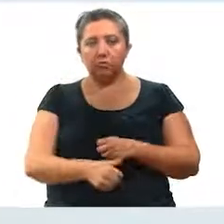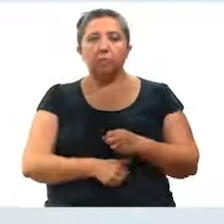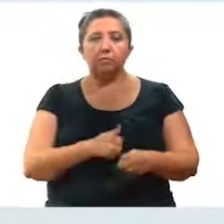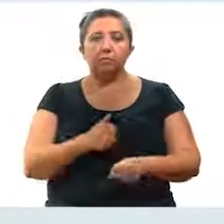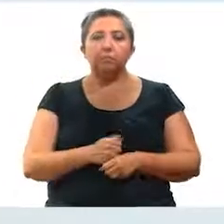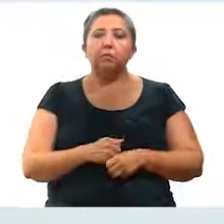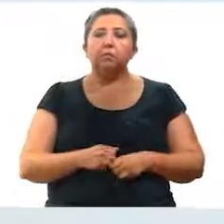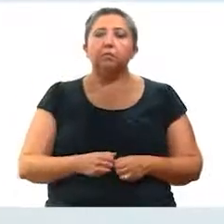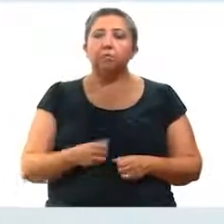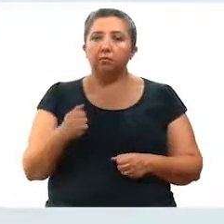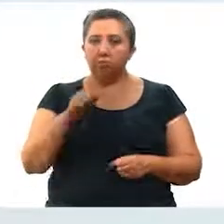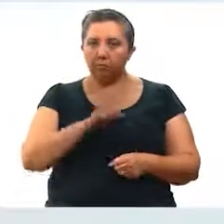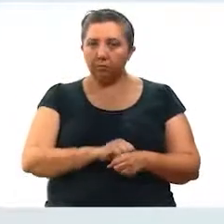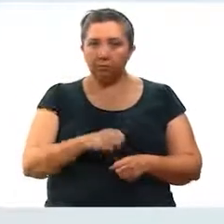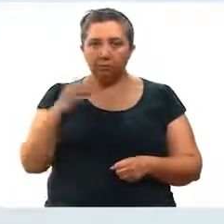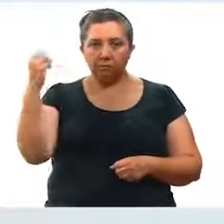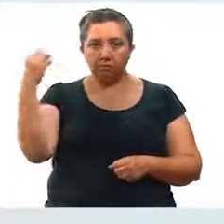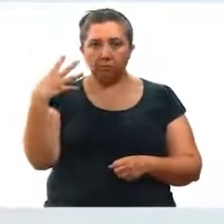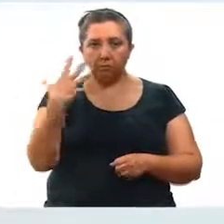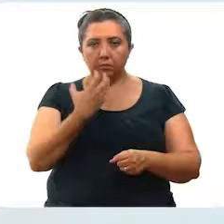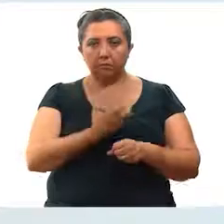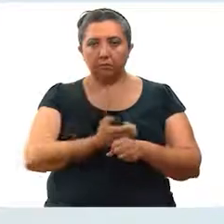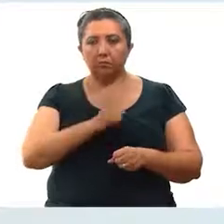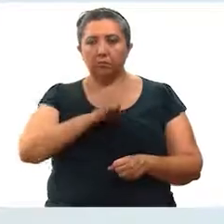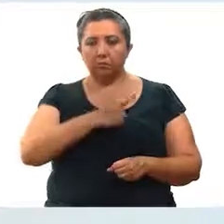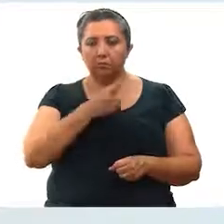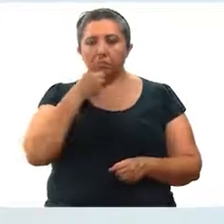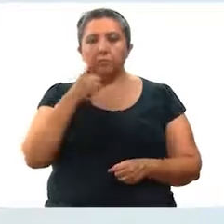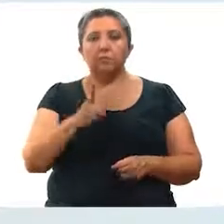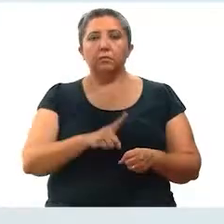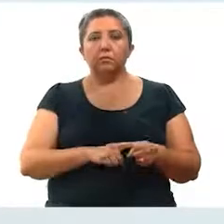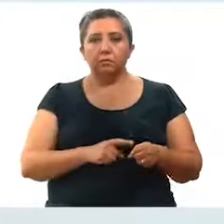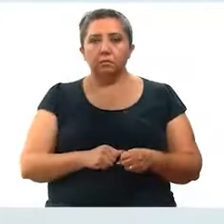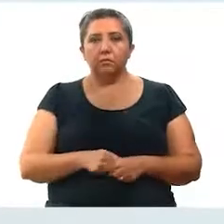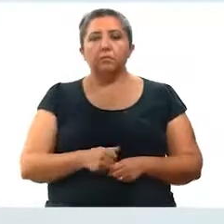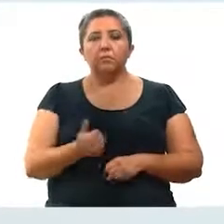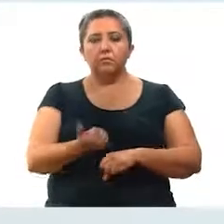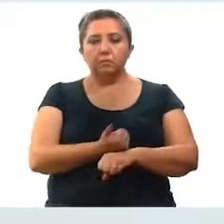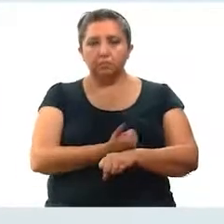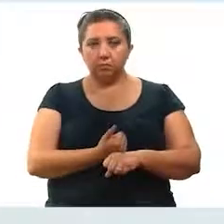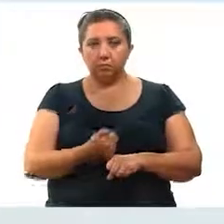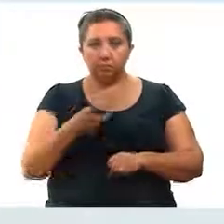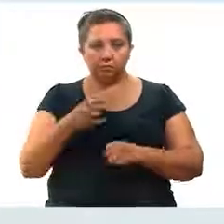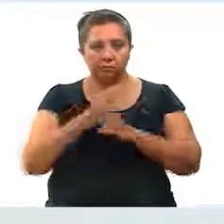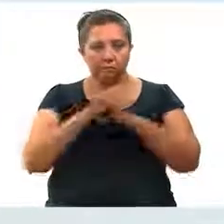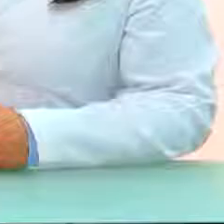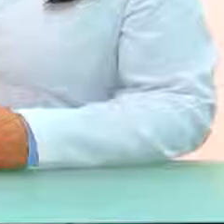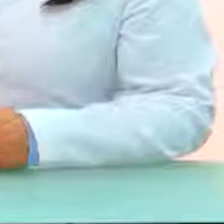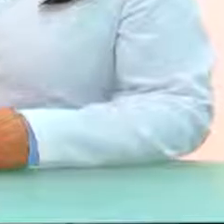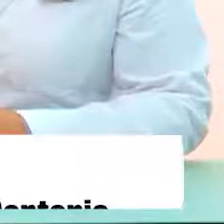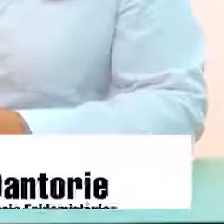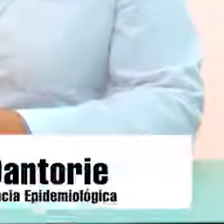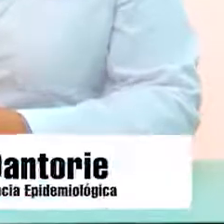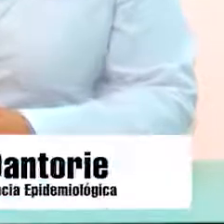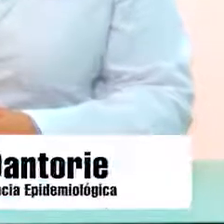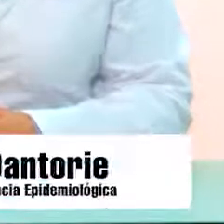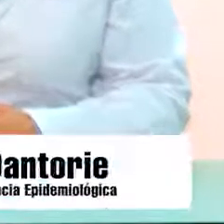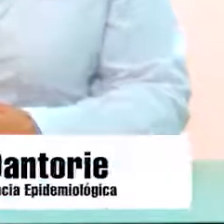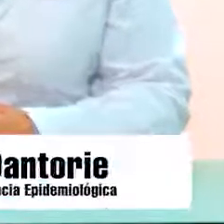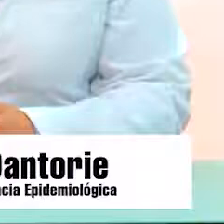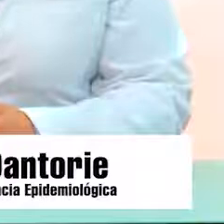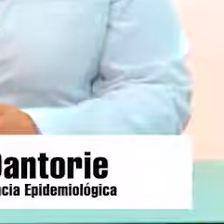107 años. Los indicadores semanales del Semáforo Estatal de Salud marcan color amarillo. Hasta aquí el reporte, doctora.